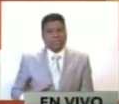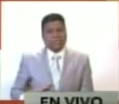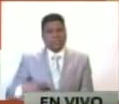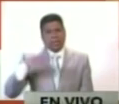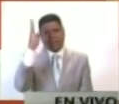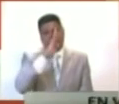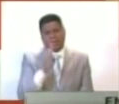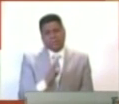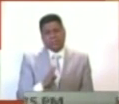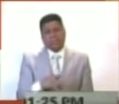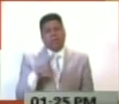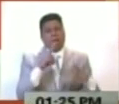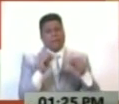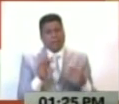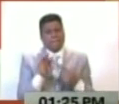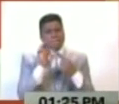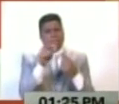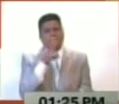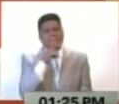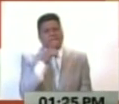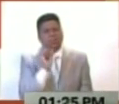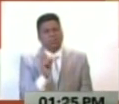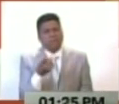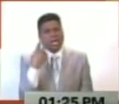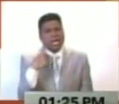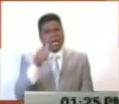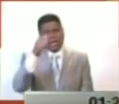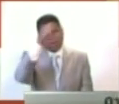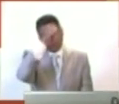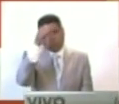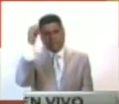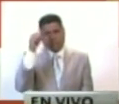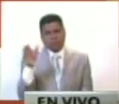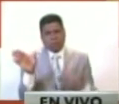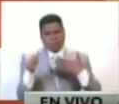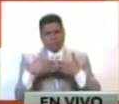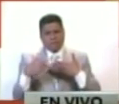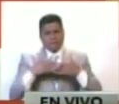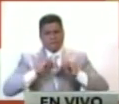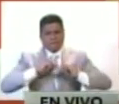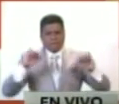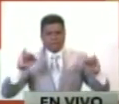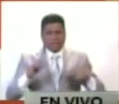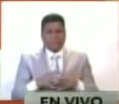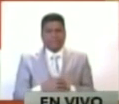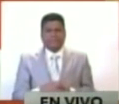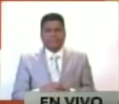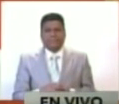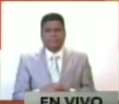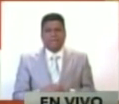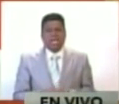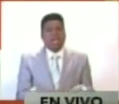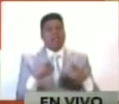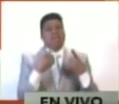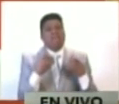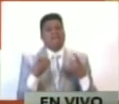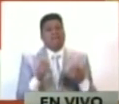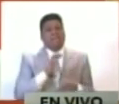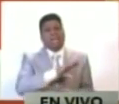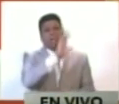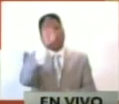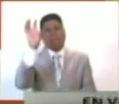Maduro hablaba el domingo precisamente en la rueda de prensa de clausura de que hace falta que los países